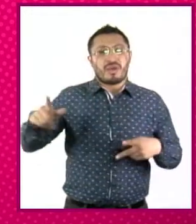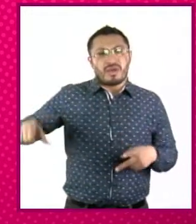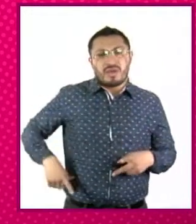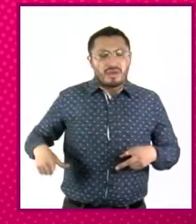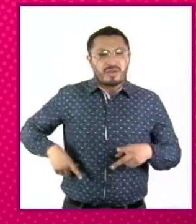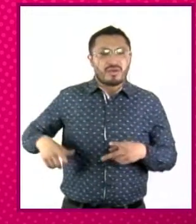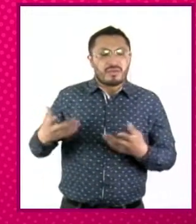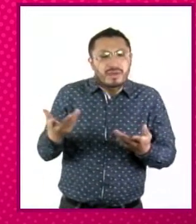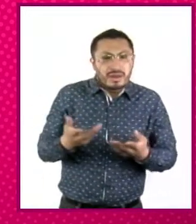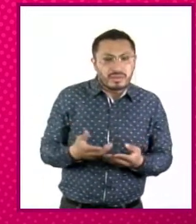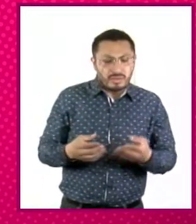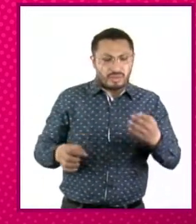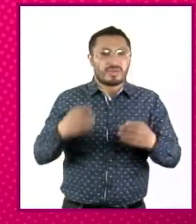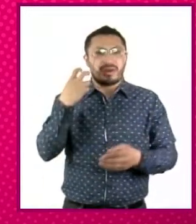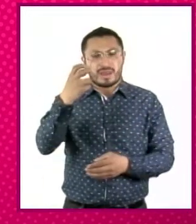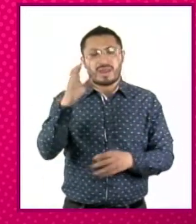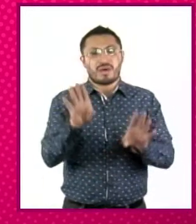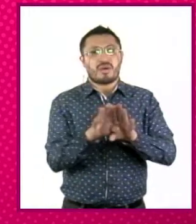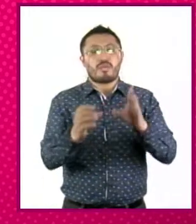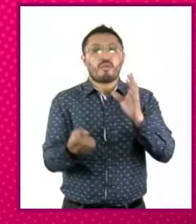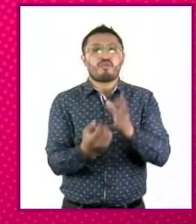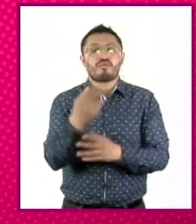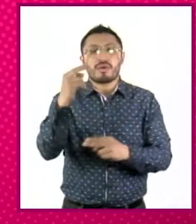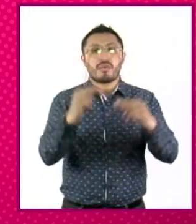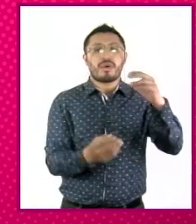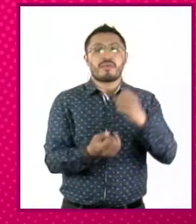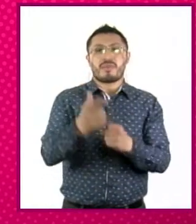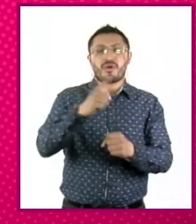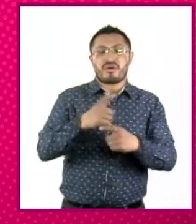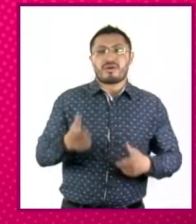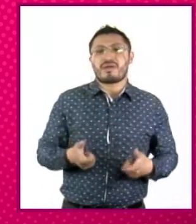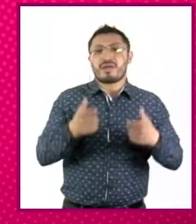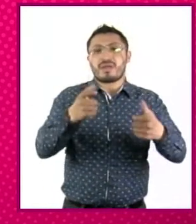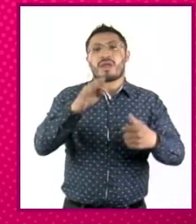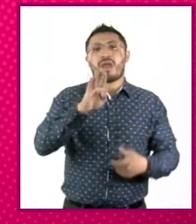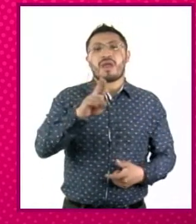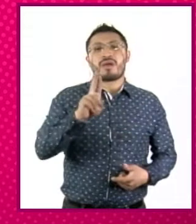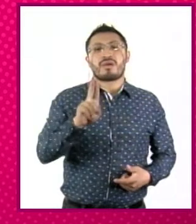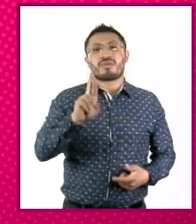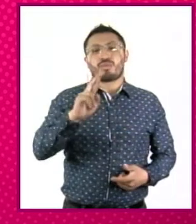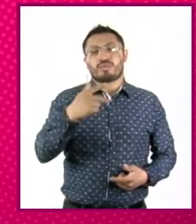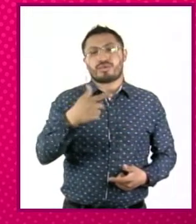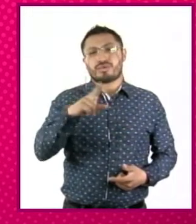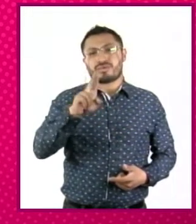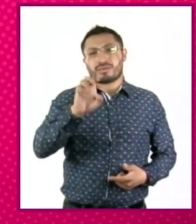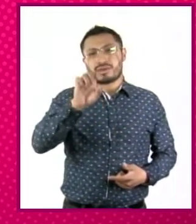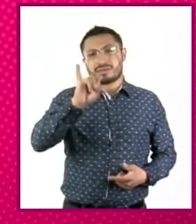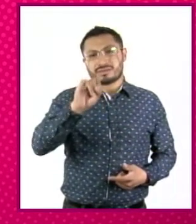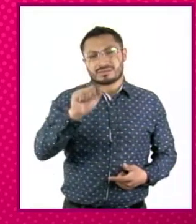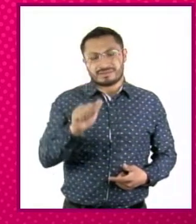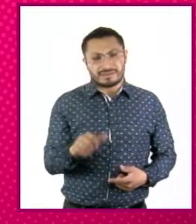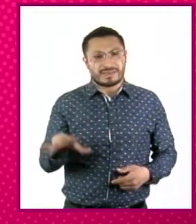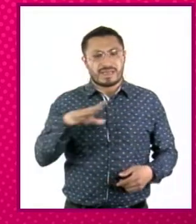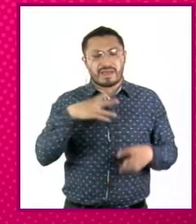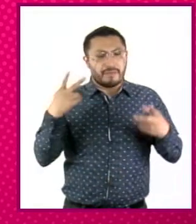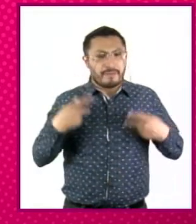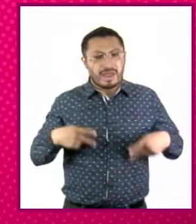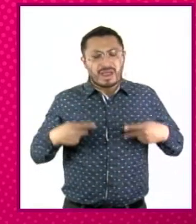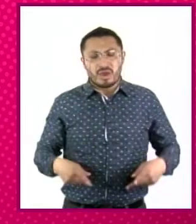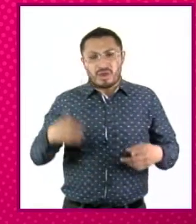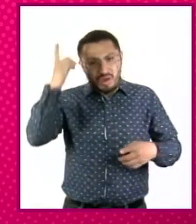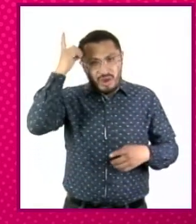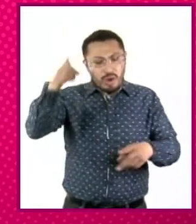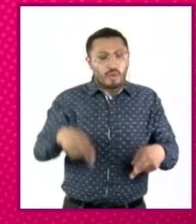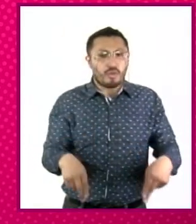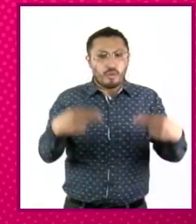esta nueva clase social que se estaba conformando, que eran comerciantes, no eran los nobles que